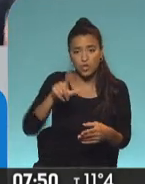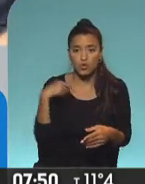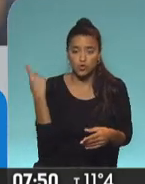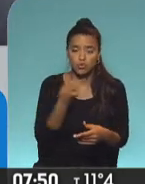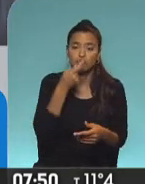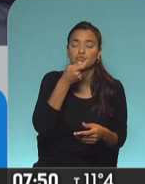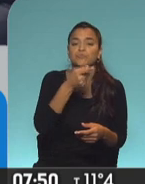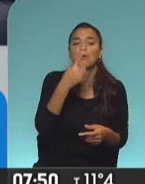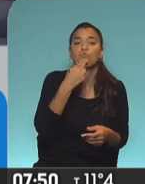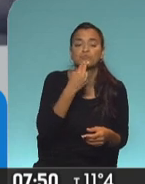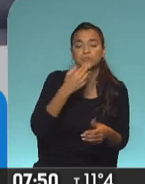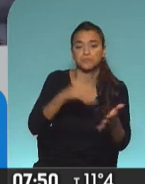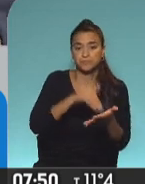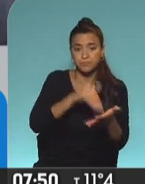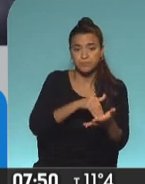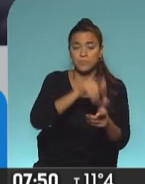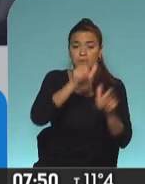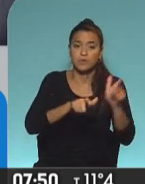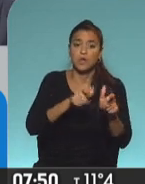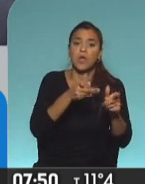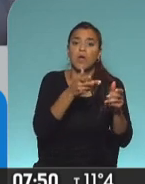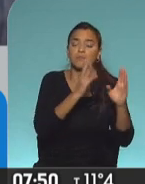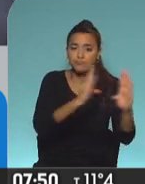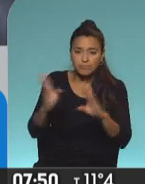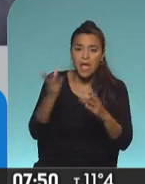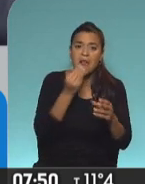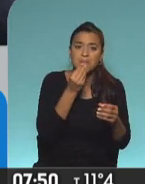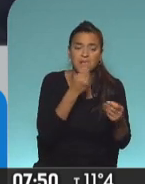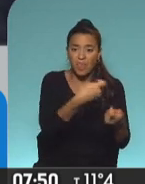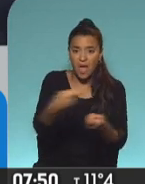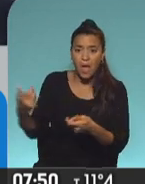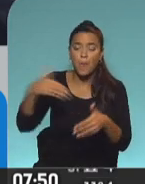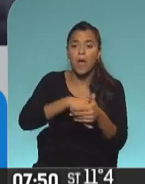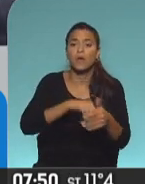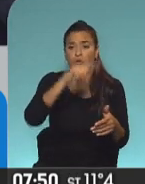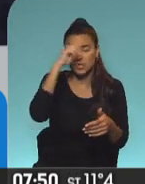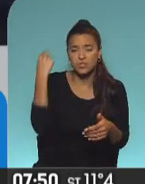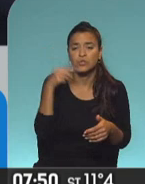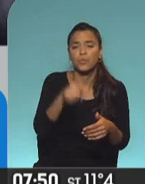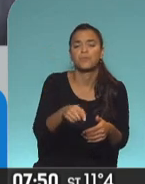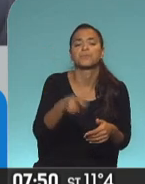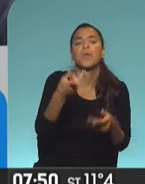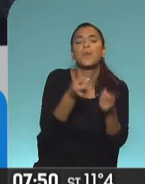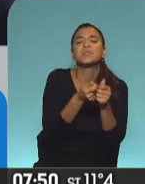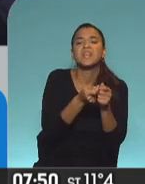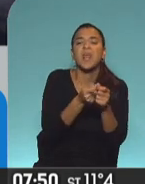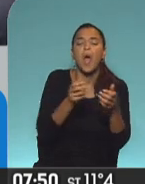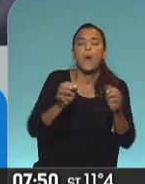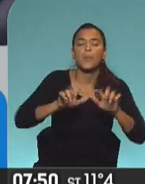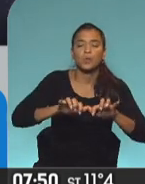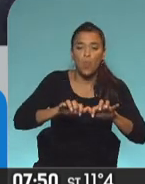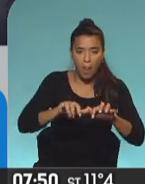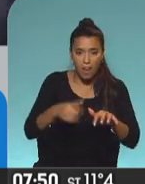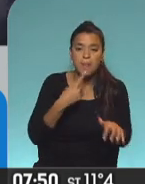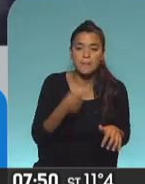cubriendo 11 millones de personas con asistencia alimentaria. El Banco Nación hoy lanza su billetera virtual, eso es un punto clave. Nos va a permitir a